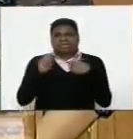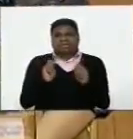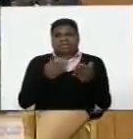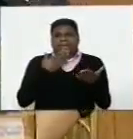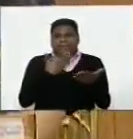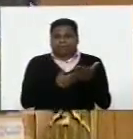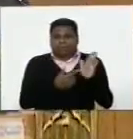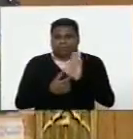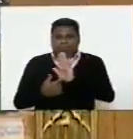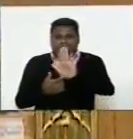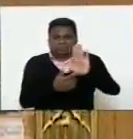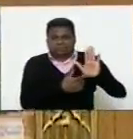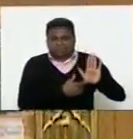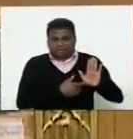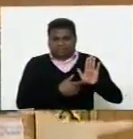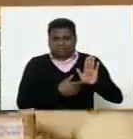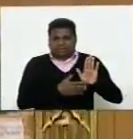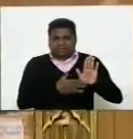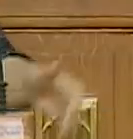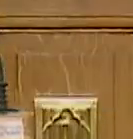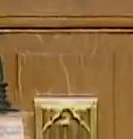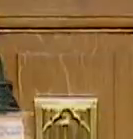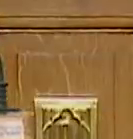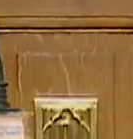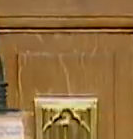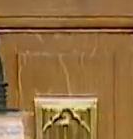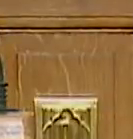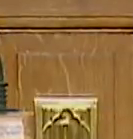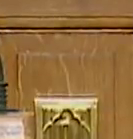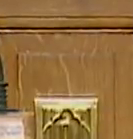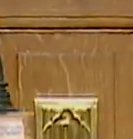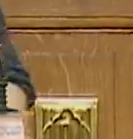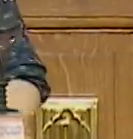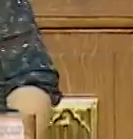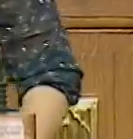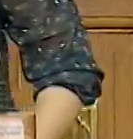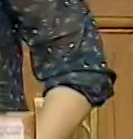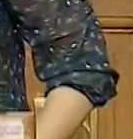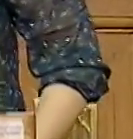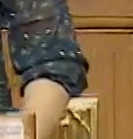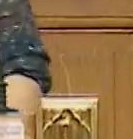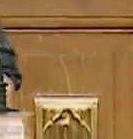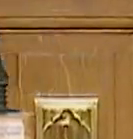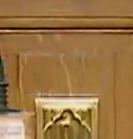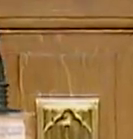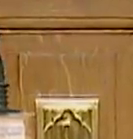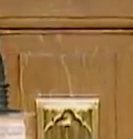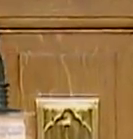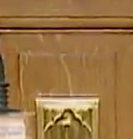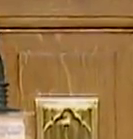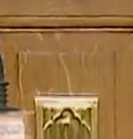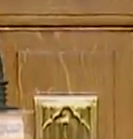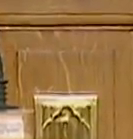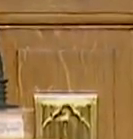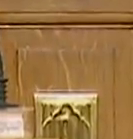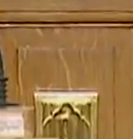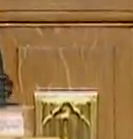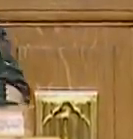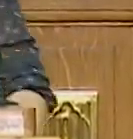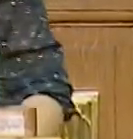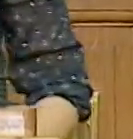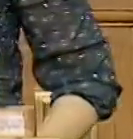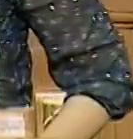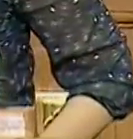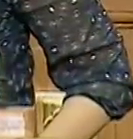proponer el petro, nuestro presidente, hoy estemos legislando sobre el